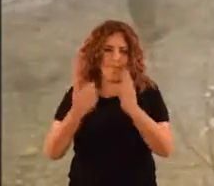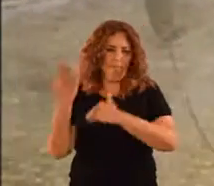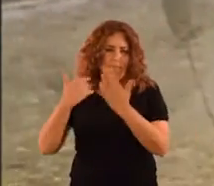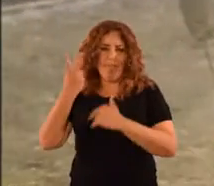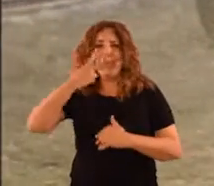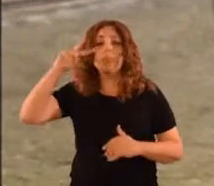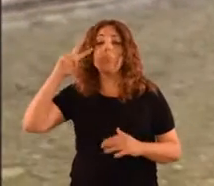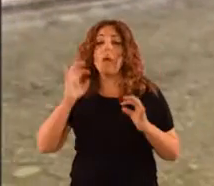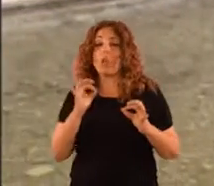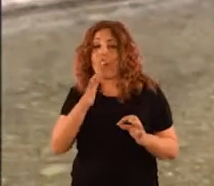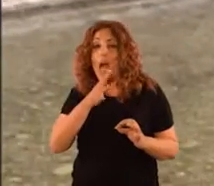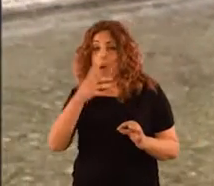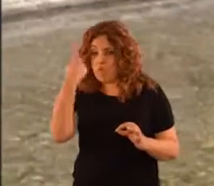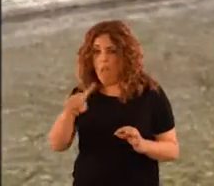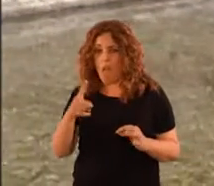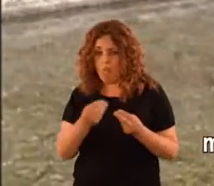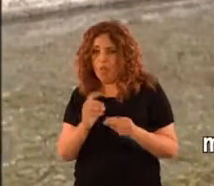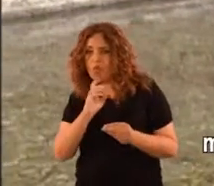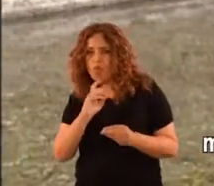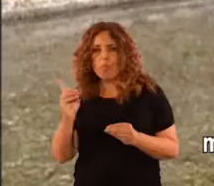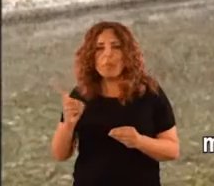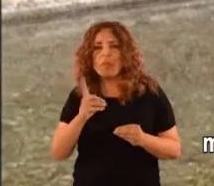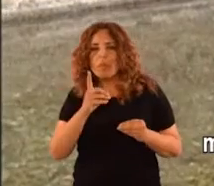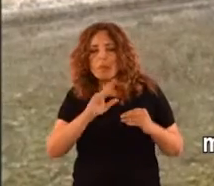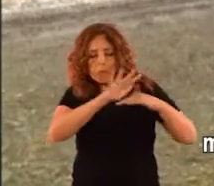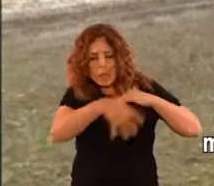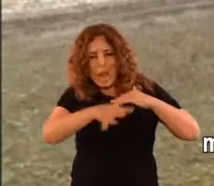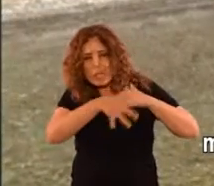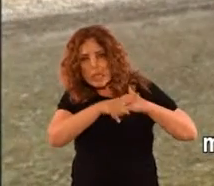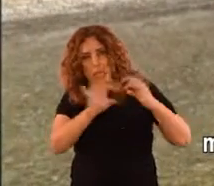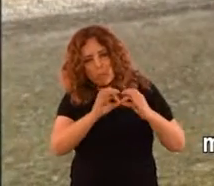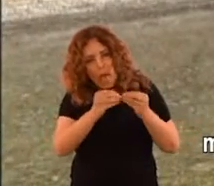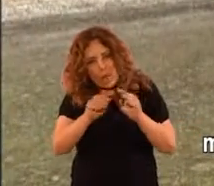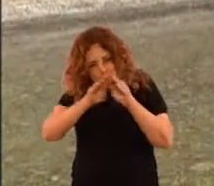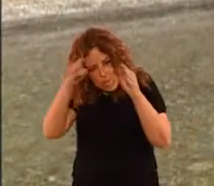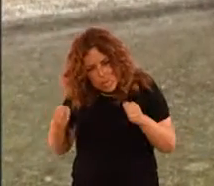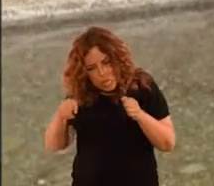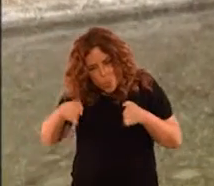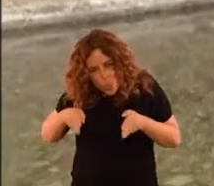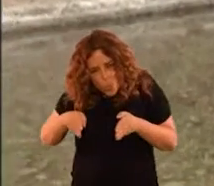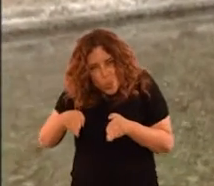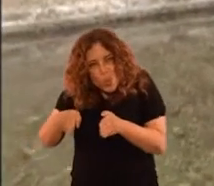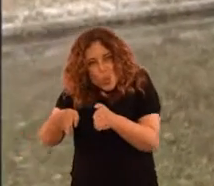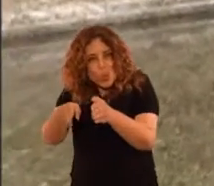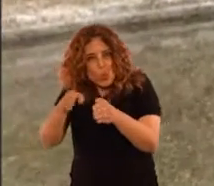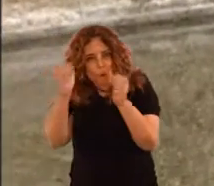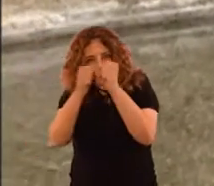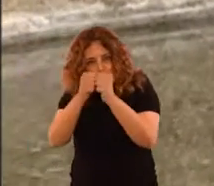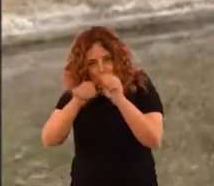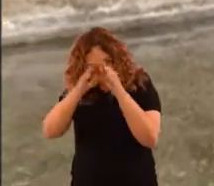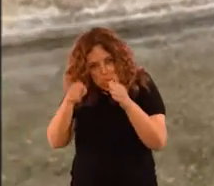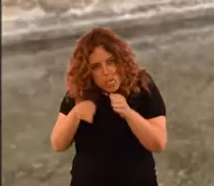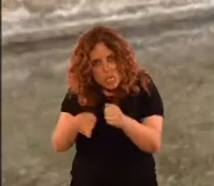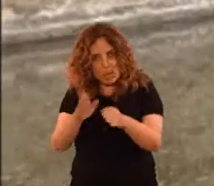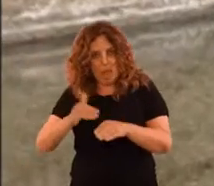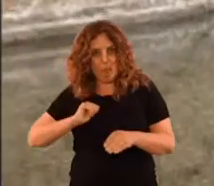Los árabes, expertos ingenieros hidráulicos, mejoraron la captación de los manantiales con la apertura de galerías excavadas en la